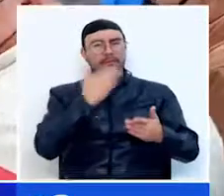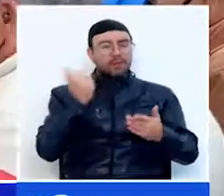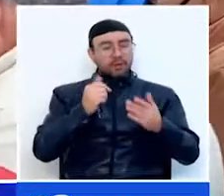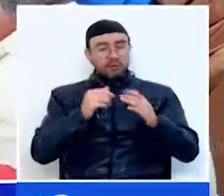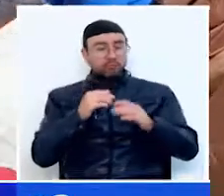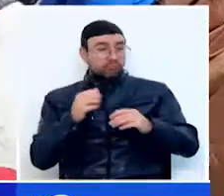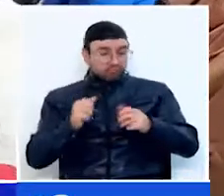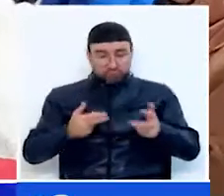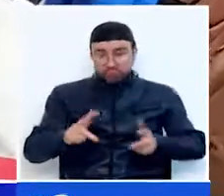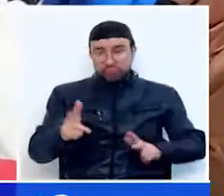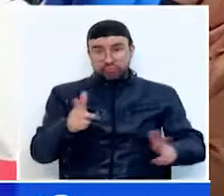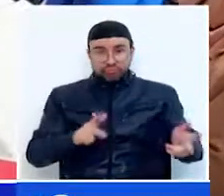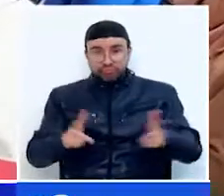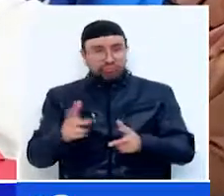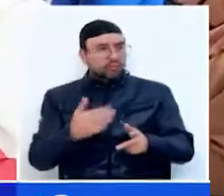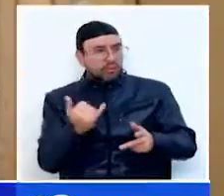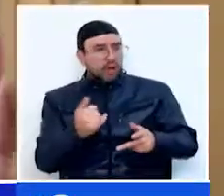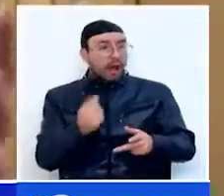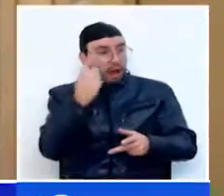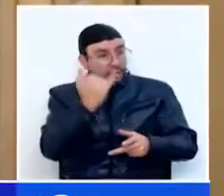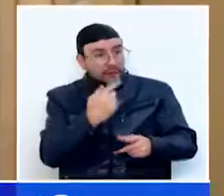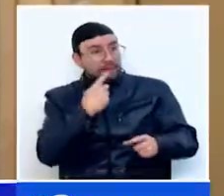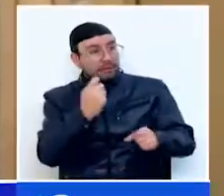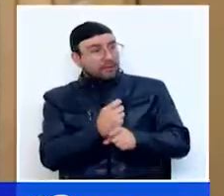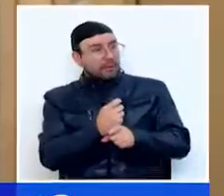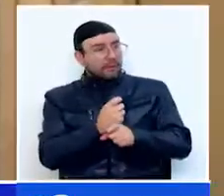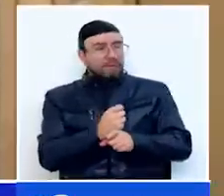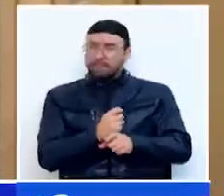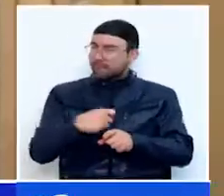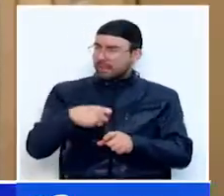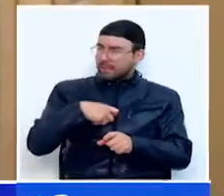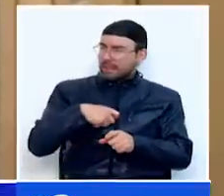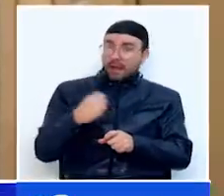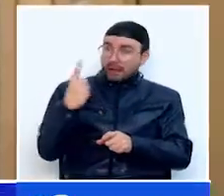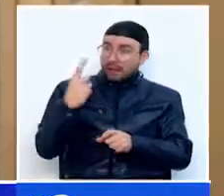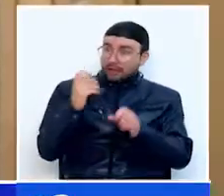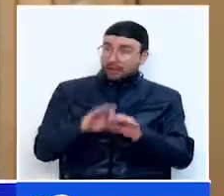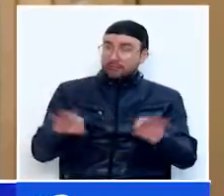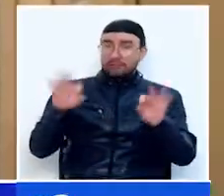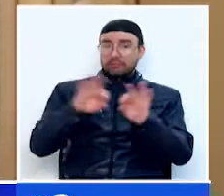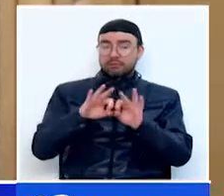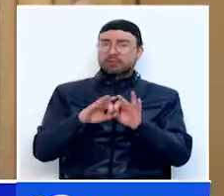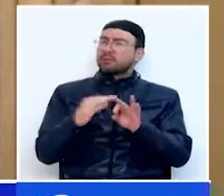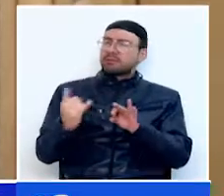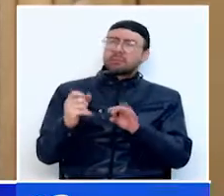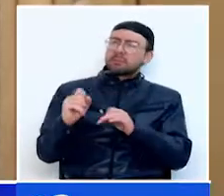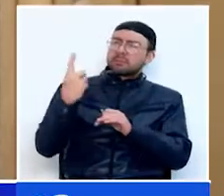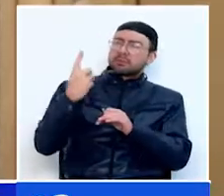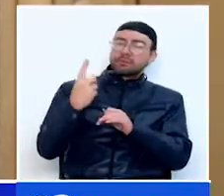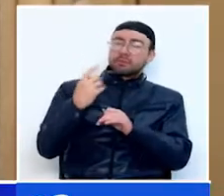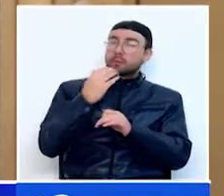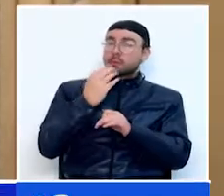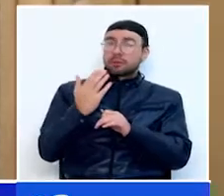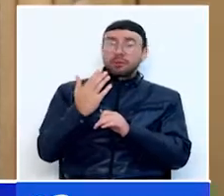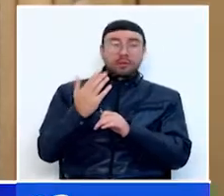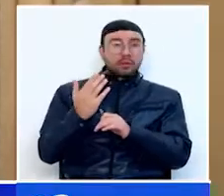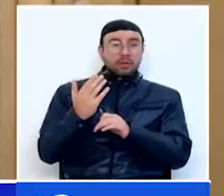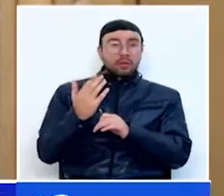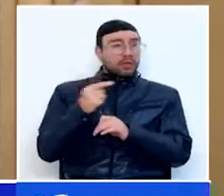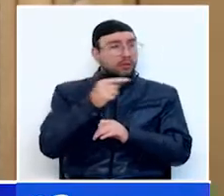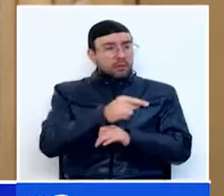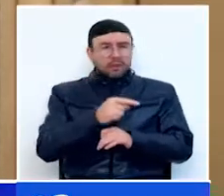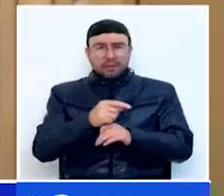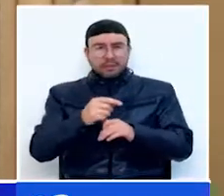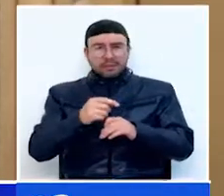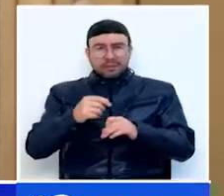vías en donde se han presentado dificultades. Tenemos conclusiones importantes. La primera de ellas es, si no hay actos